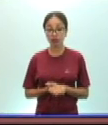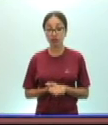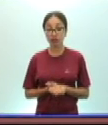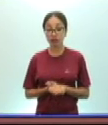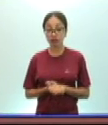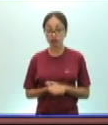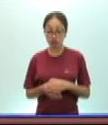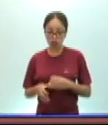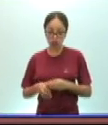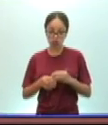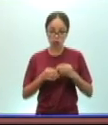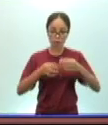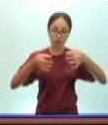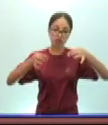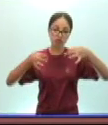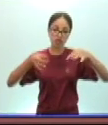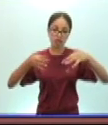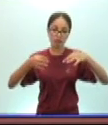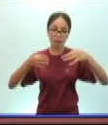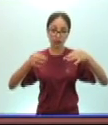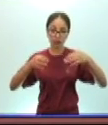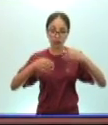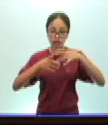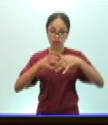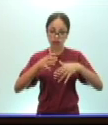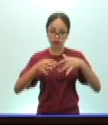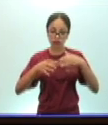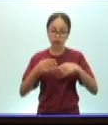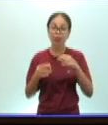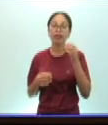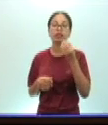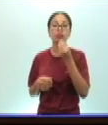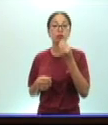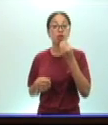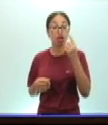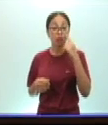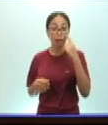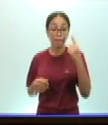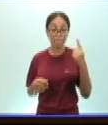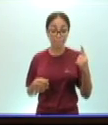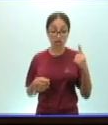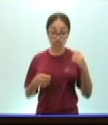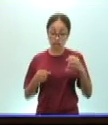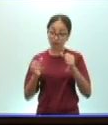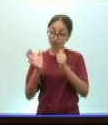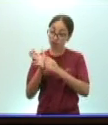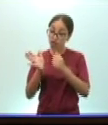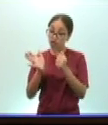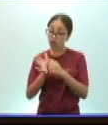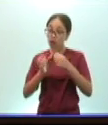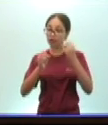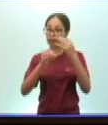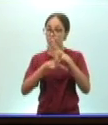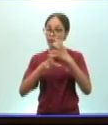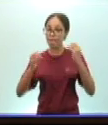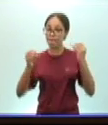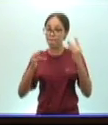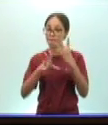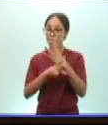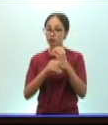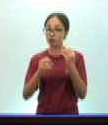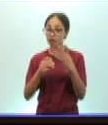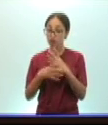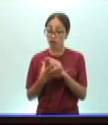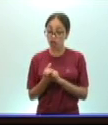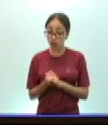a extraer el papel de filtro para que ustedes puedan ver el sólido que es la poliespuma que estaba en